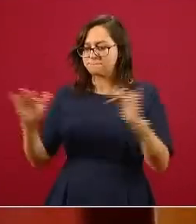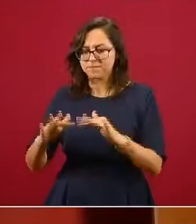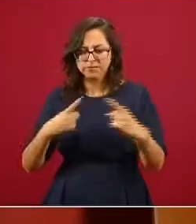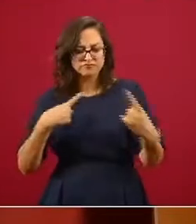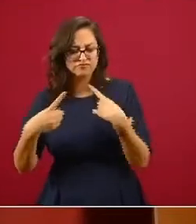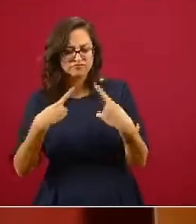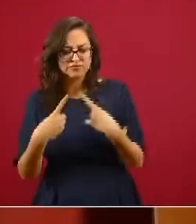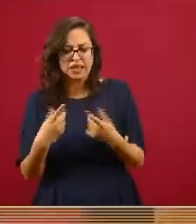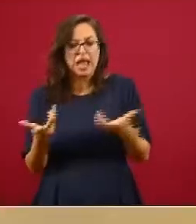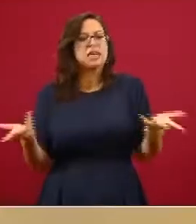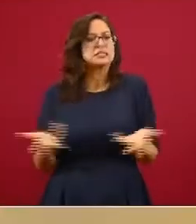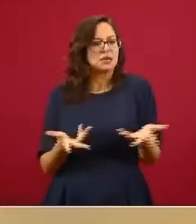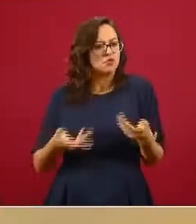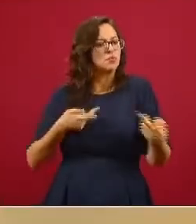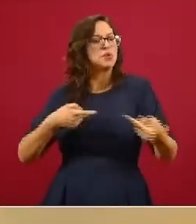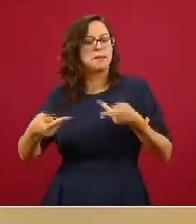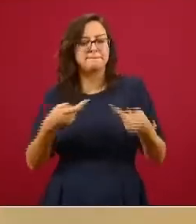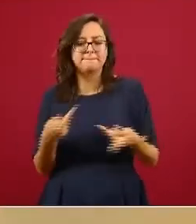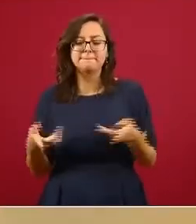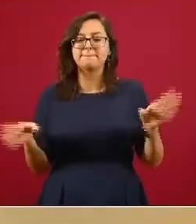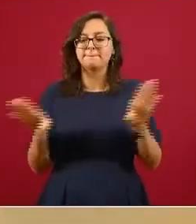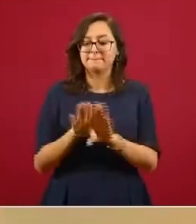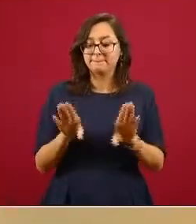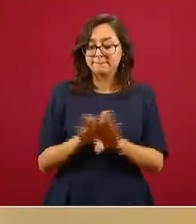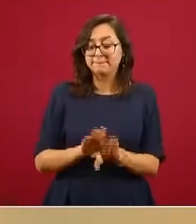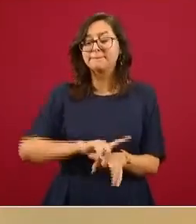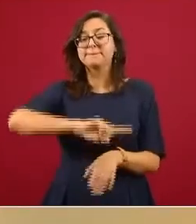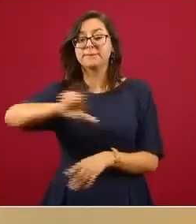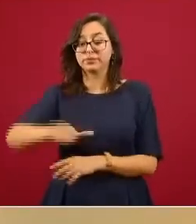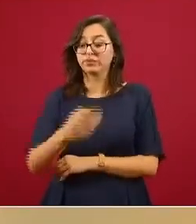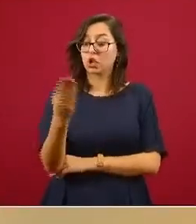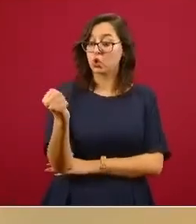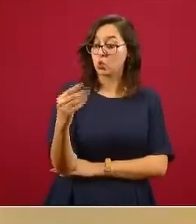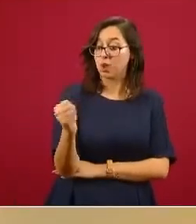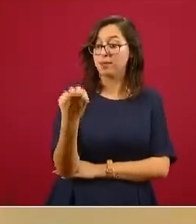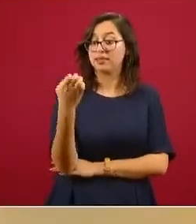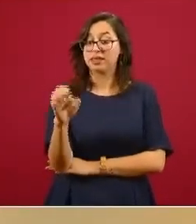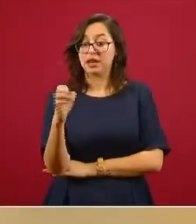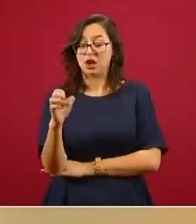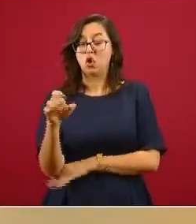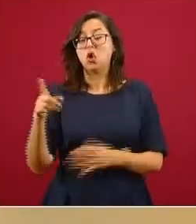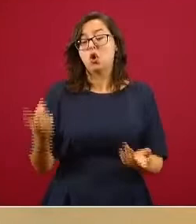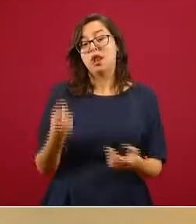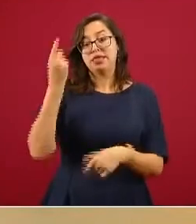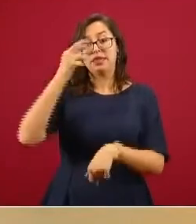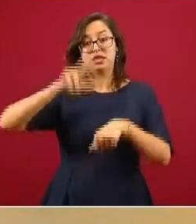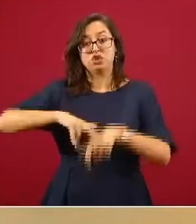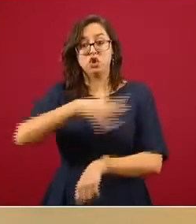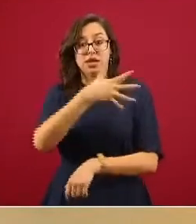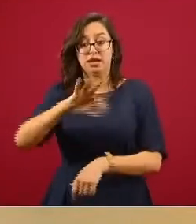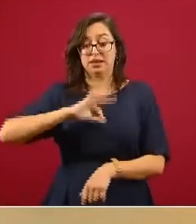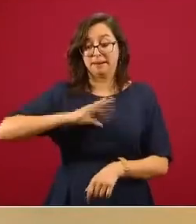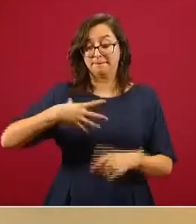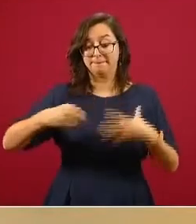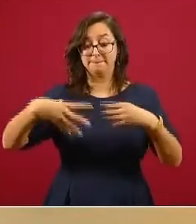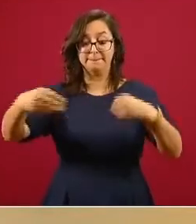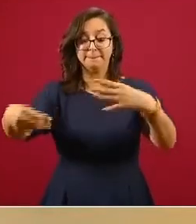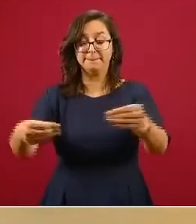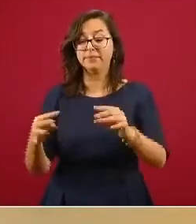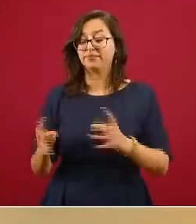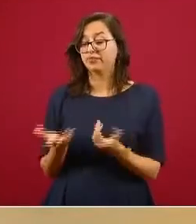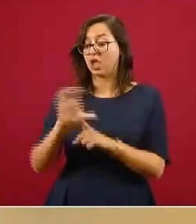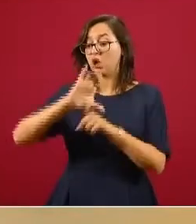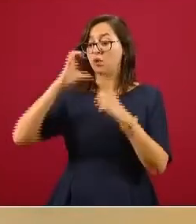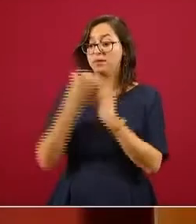identificar qué debíamos hacer. El 9 de enero, la Dirección General de Epidemiología, a través del Comité Nacional para la